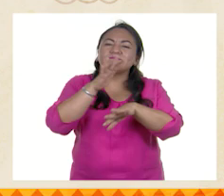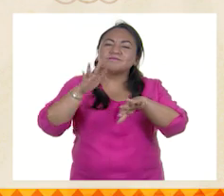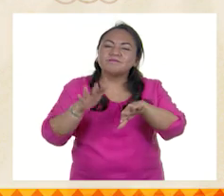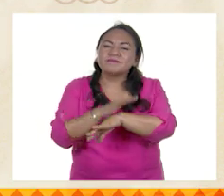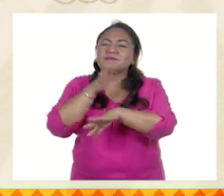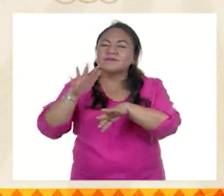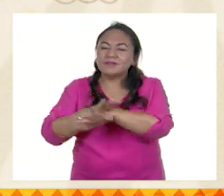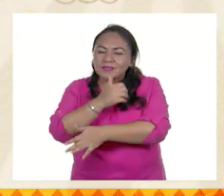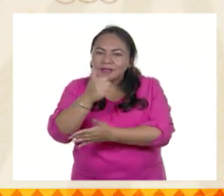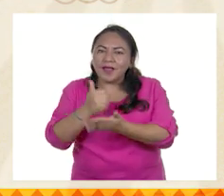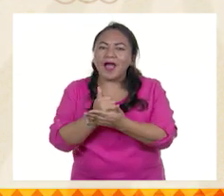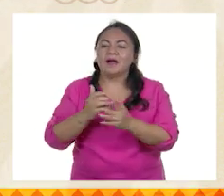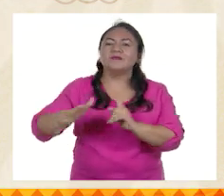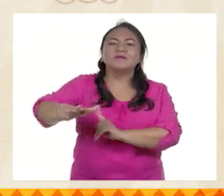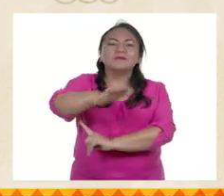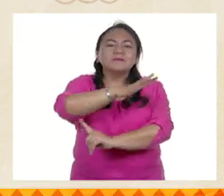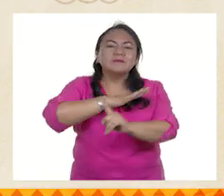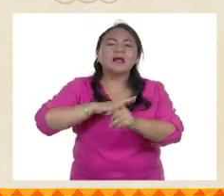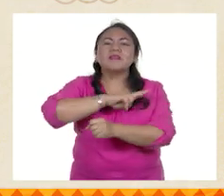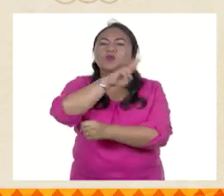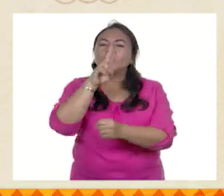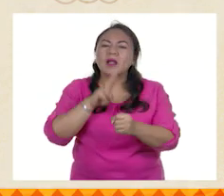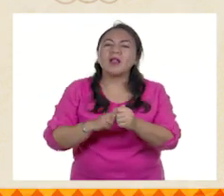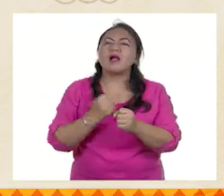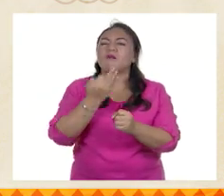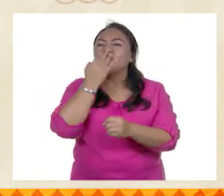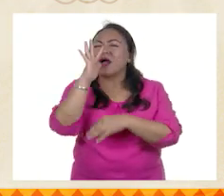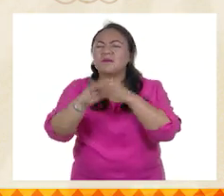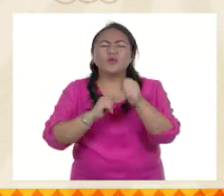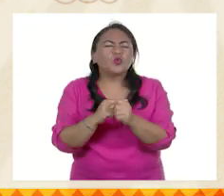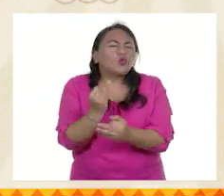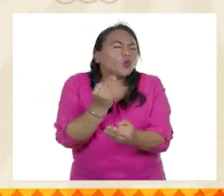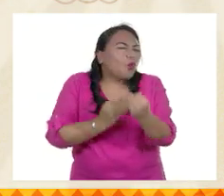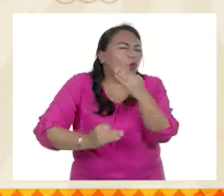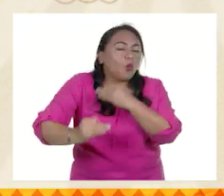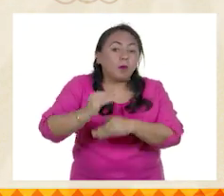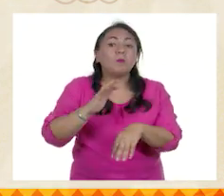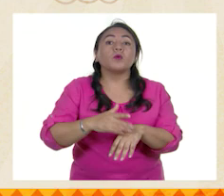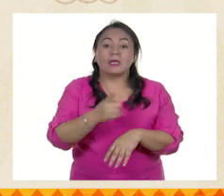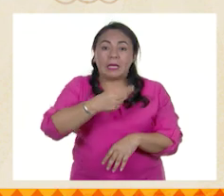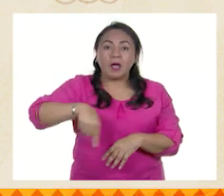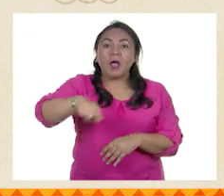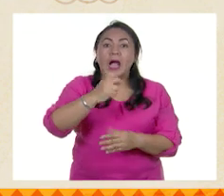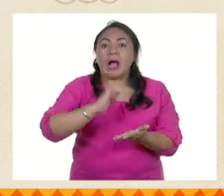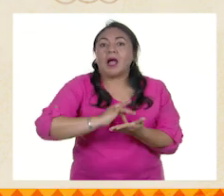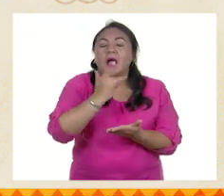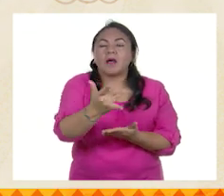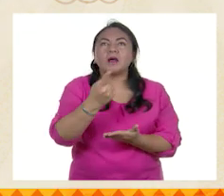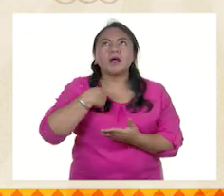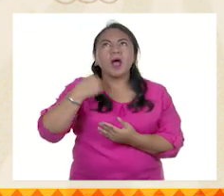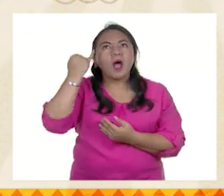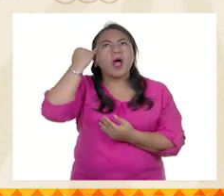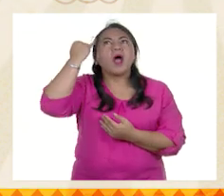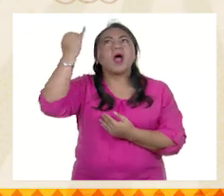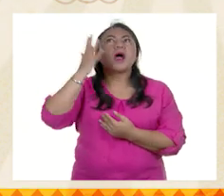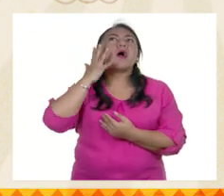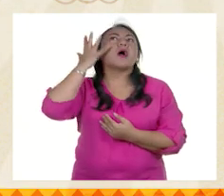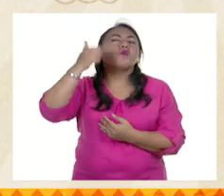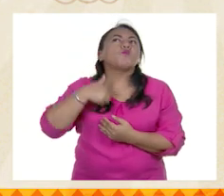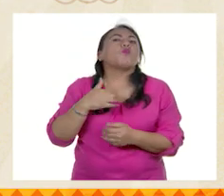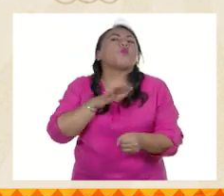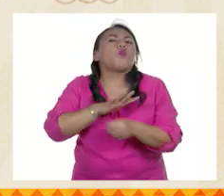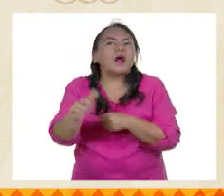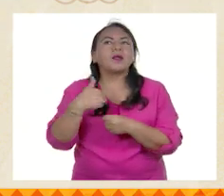su flora y su fauna. En fin, todo. Porque eso también nos da una idea de qué podemos ser de grandes,